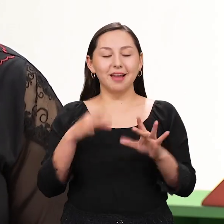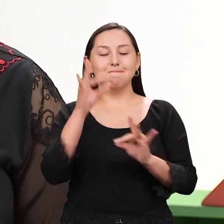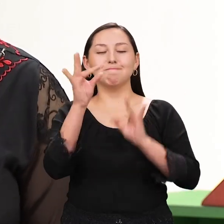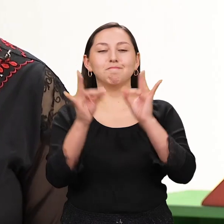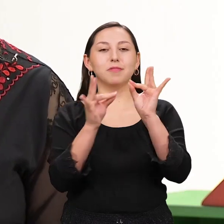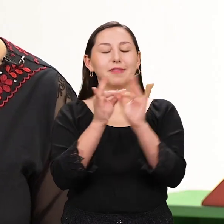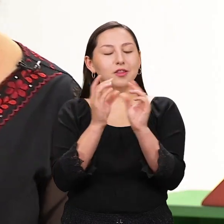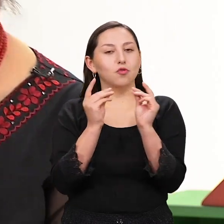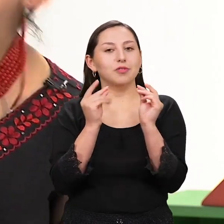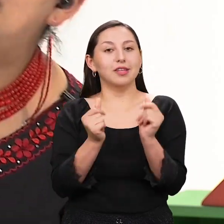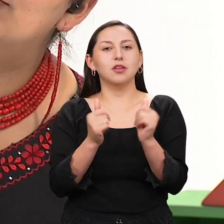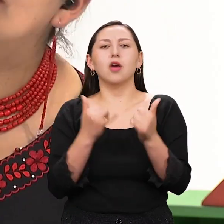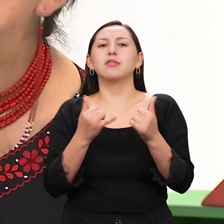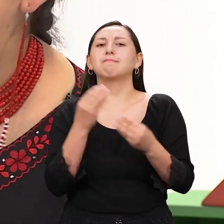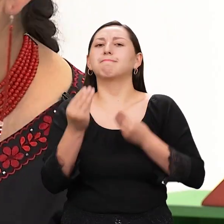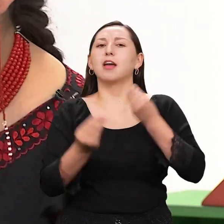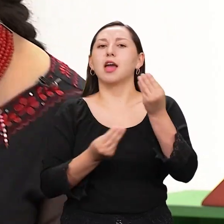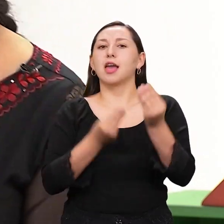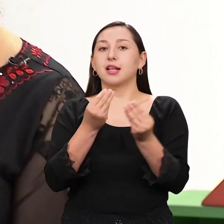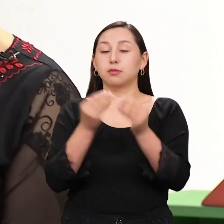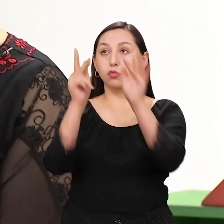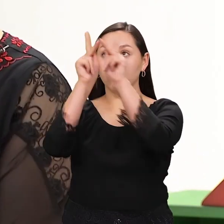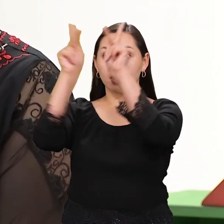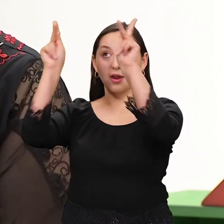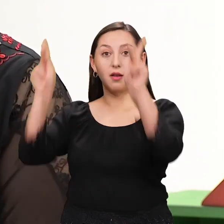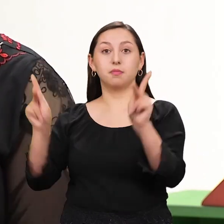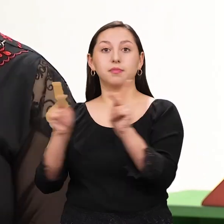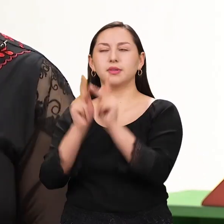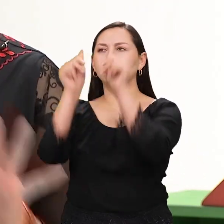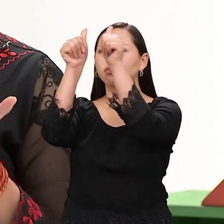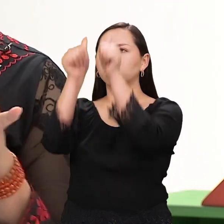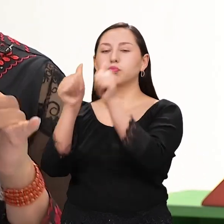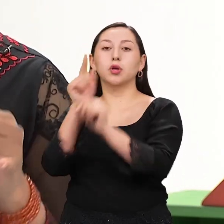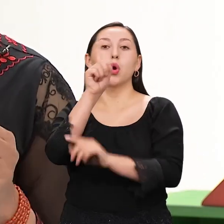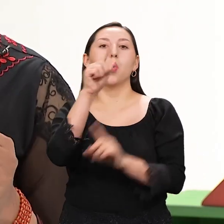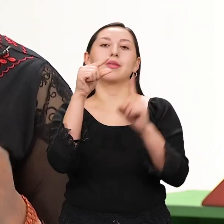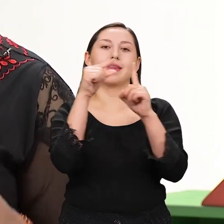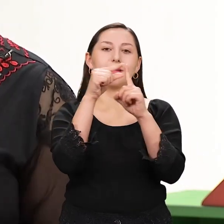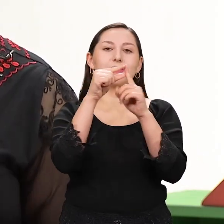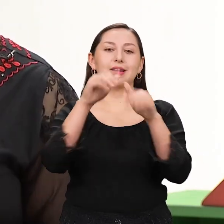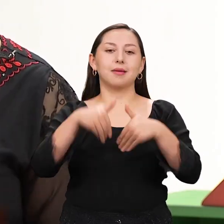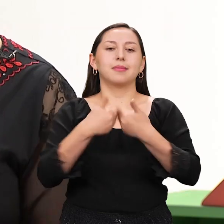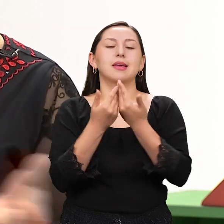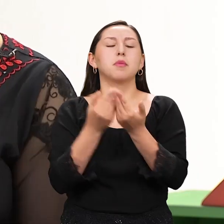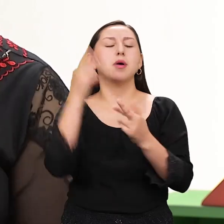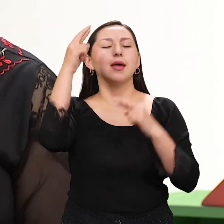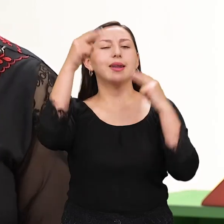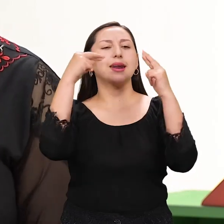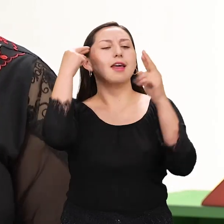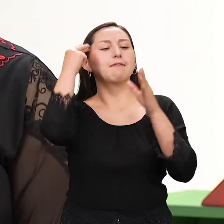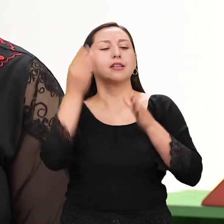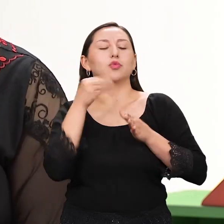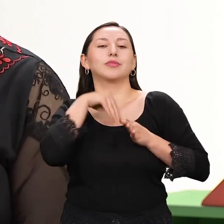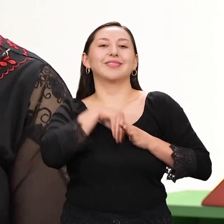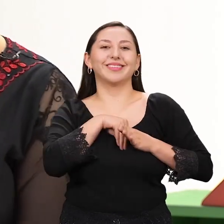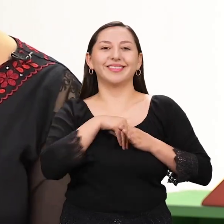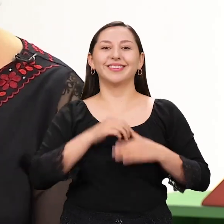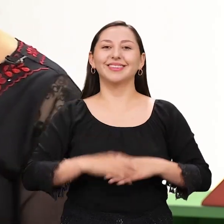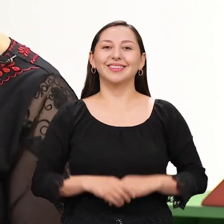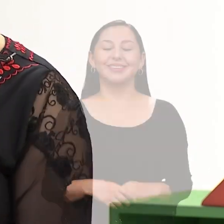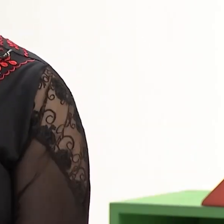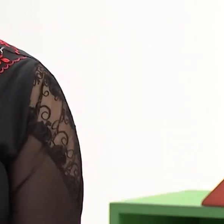Estamos ya listos. Ahora vamos a pasar a colocar el cartel con la palabrita que tenemos para que podamos todos